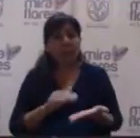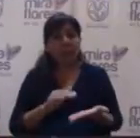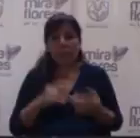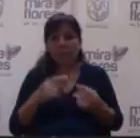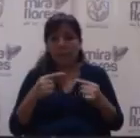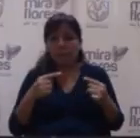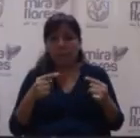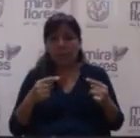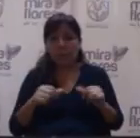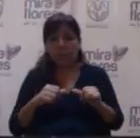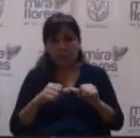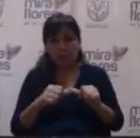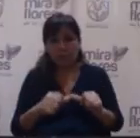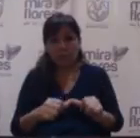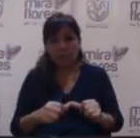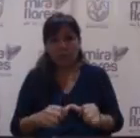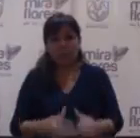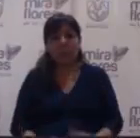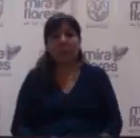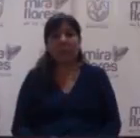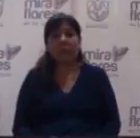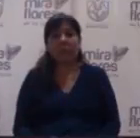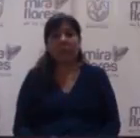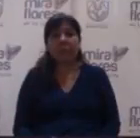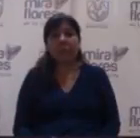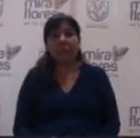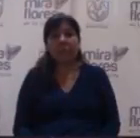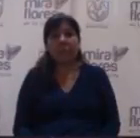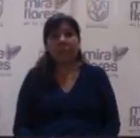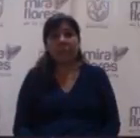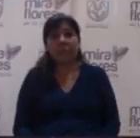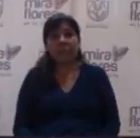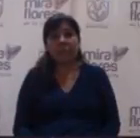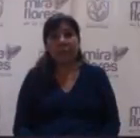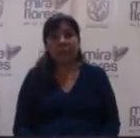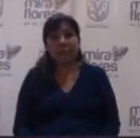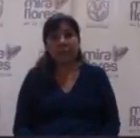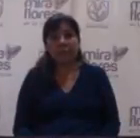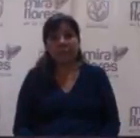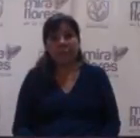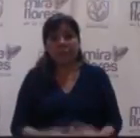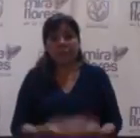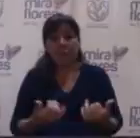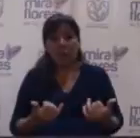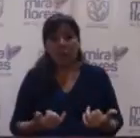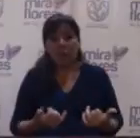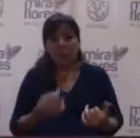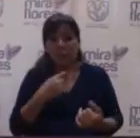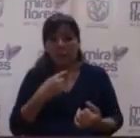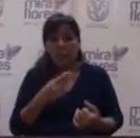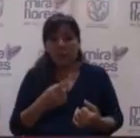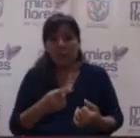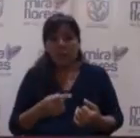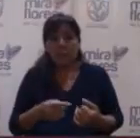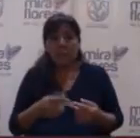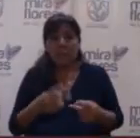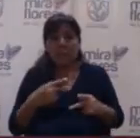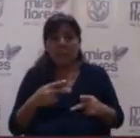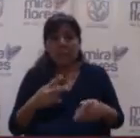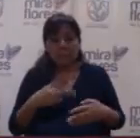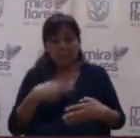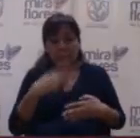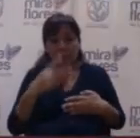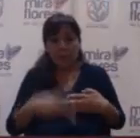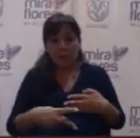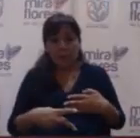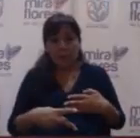pasaremos a la siguiente estación. Vamos a la siguiente estación. Orden del día. Proyecto de ordenanza que ratifica el Plan